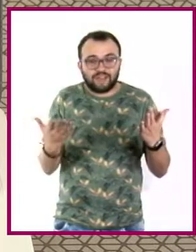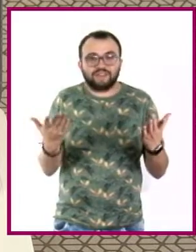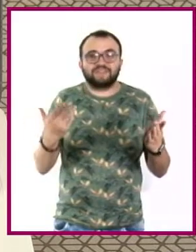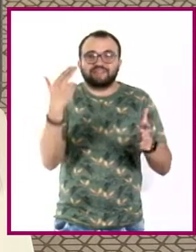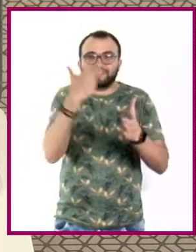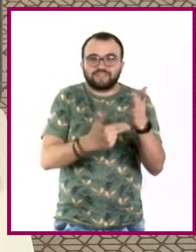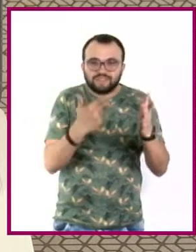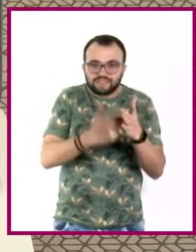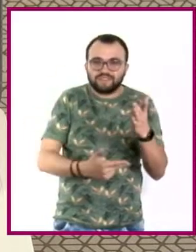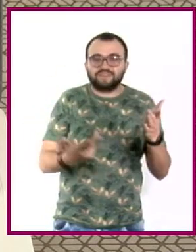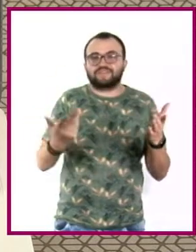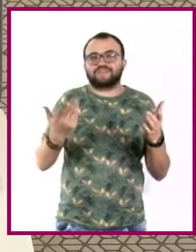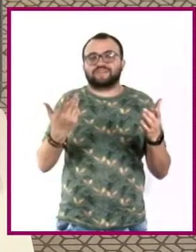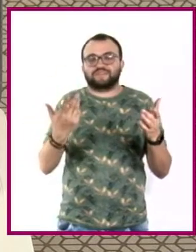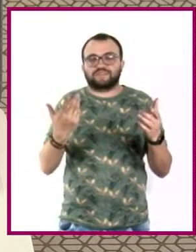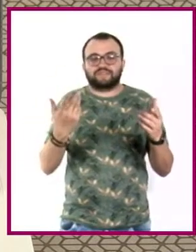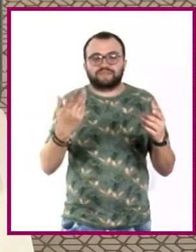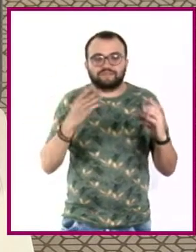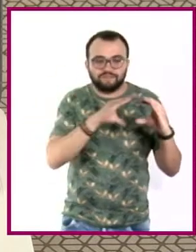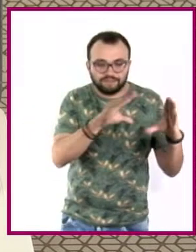técnicas metodológicas